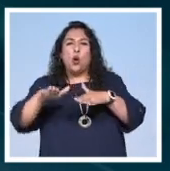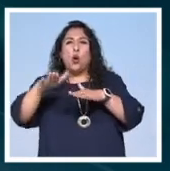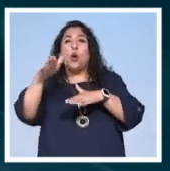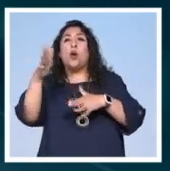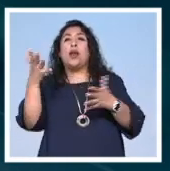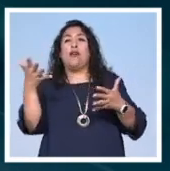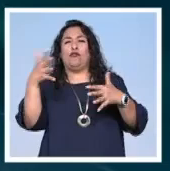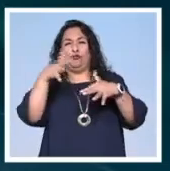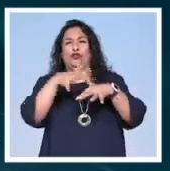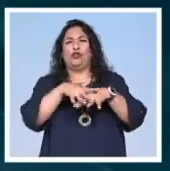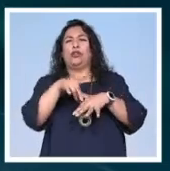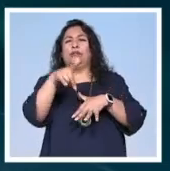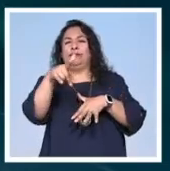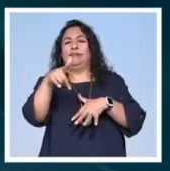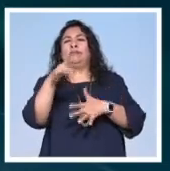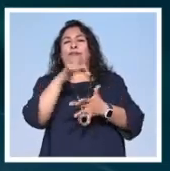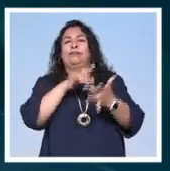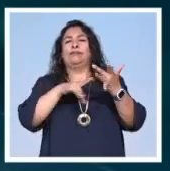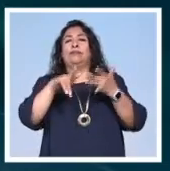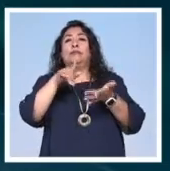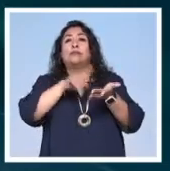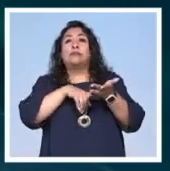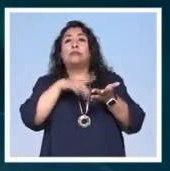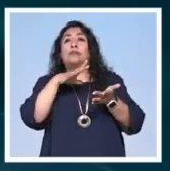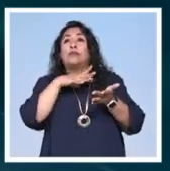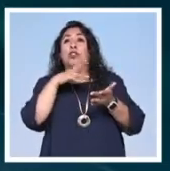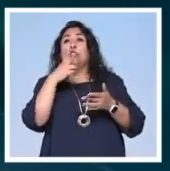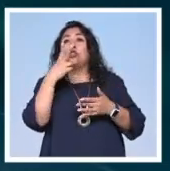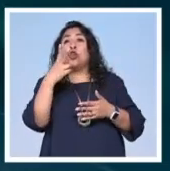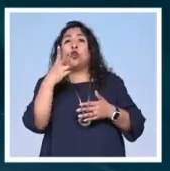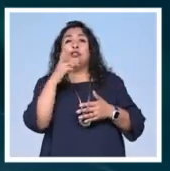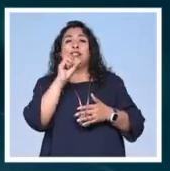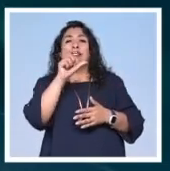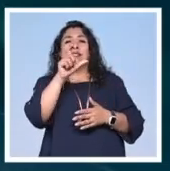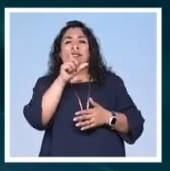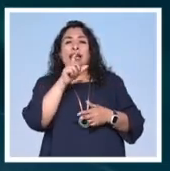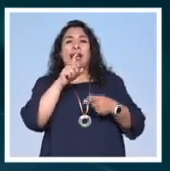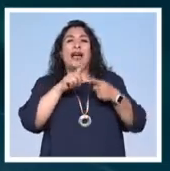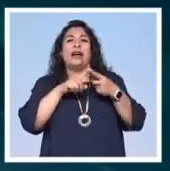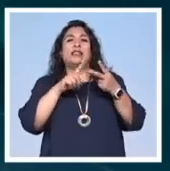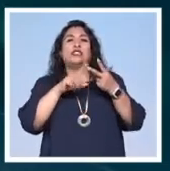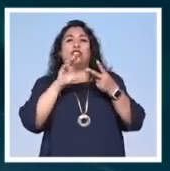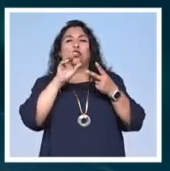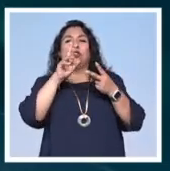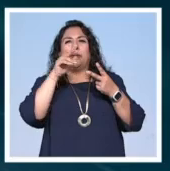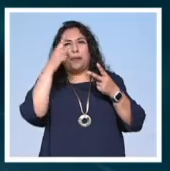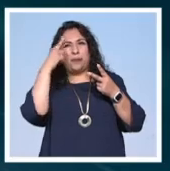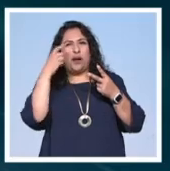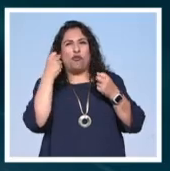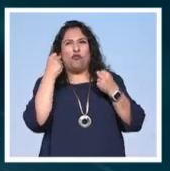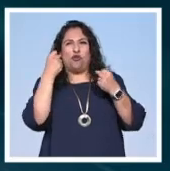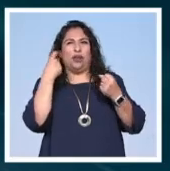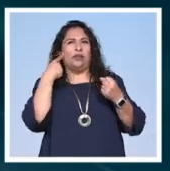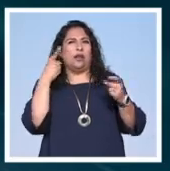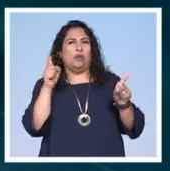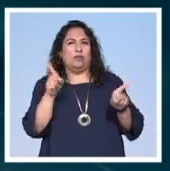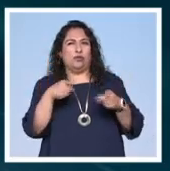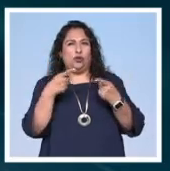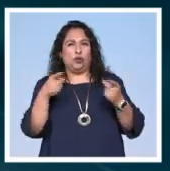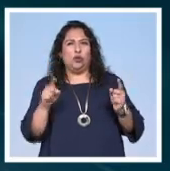es algo que caracteriza esta producción en la cual se han incluido dos saxofones y el contrabajo para dar fuerza a la parte